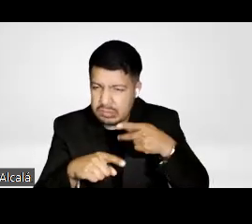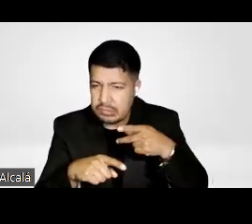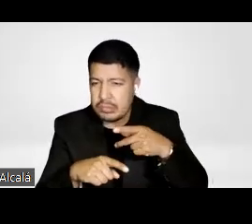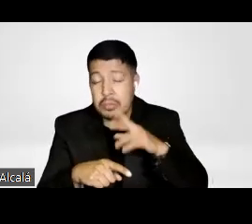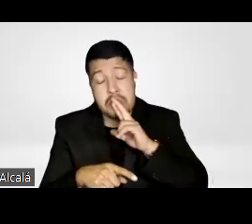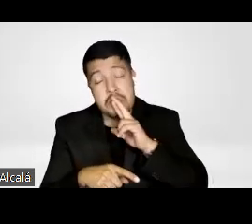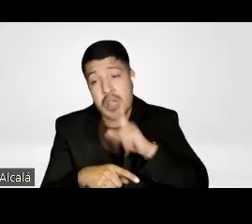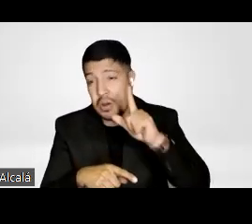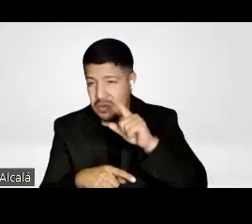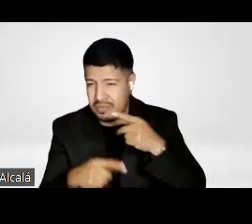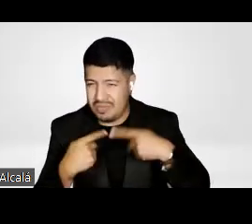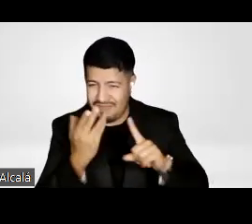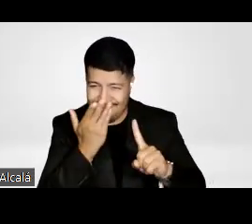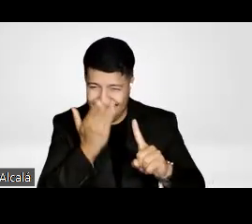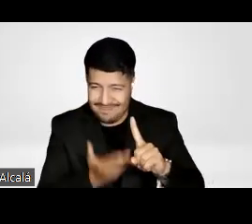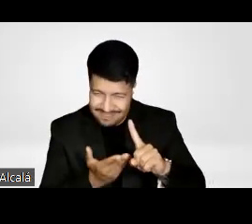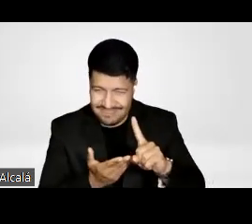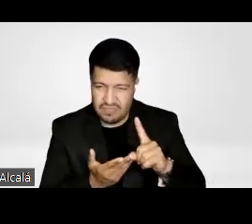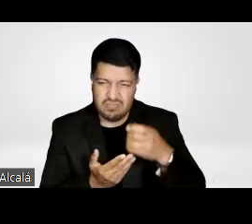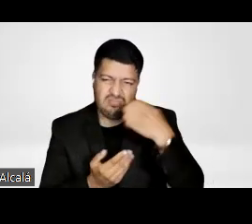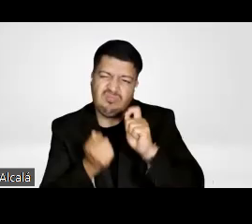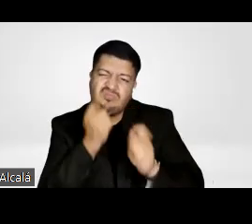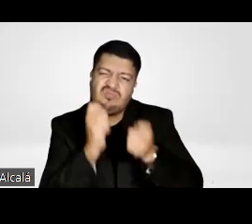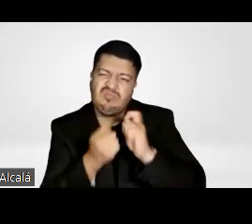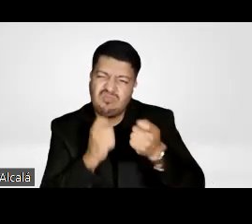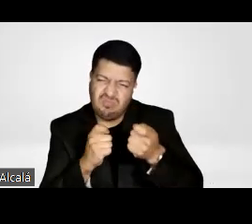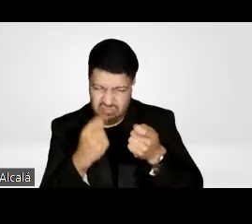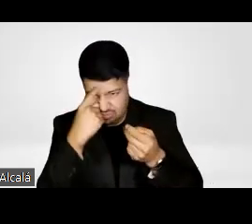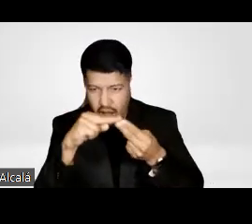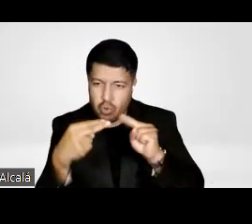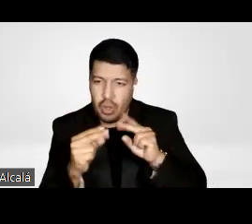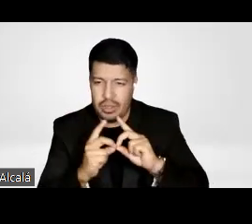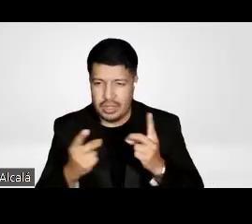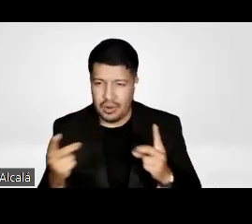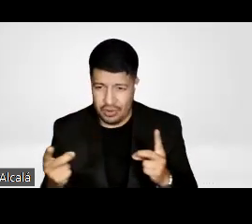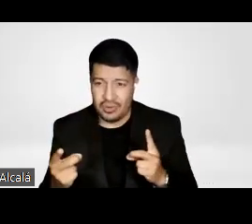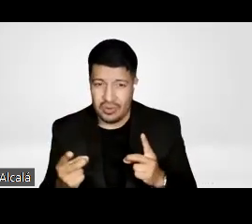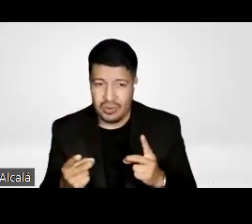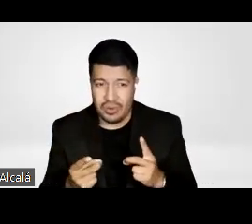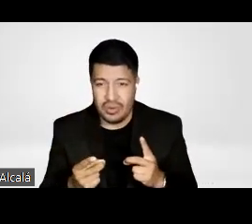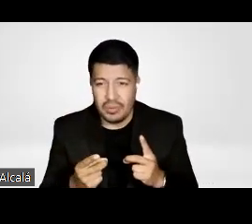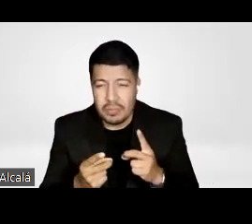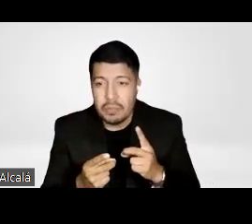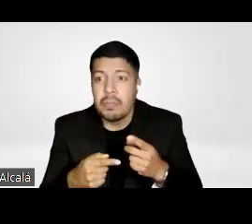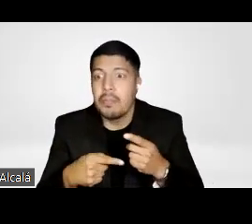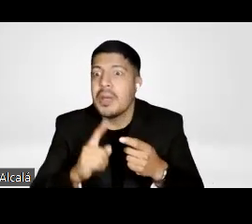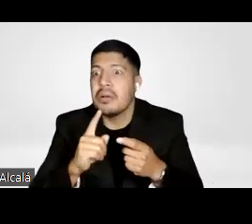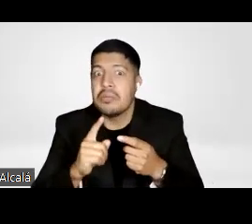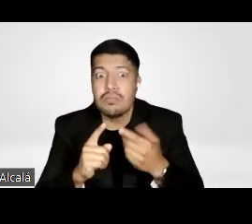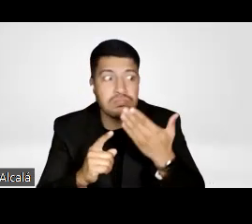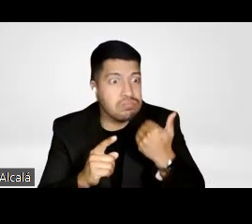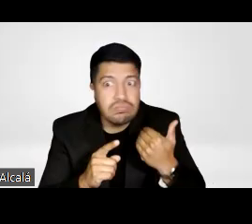Sin embargo, vamos a ver cuáles son los signos tempranos que podemos y debemos buscar porque son muy sencillos de ver si los